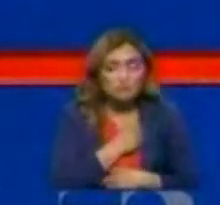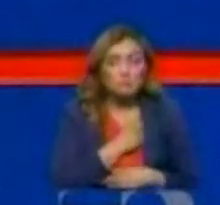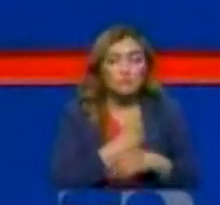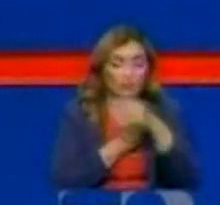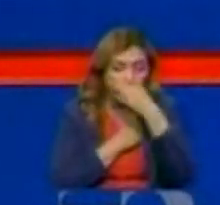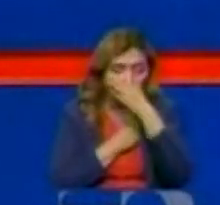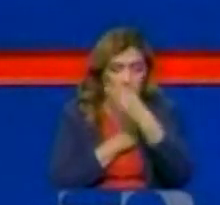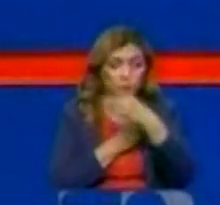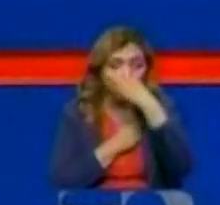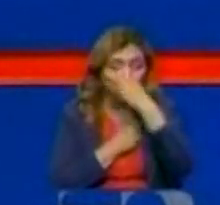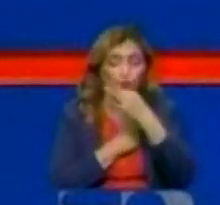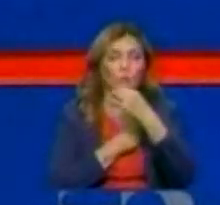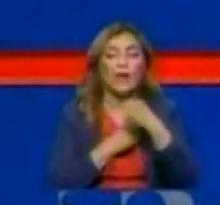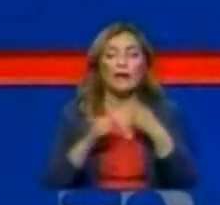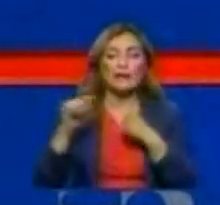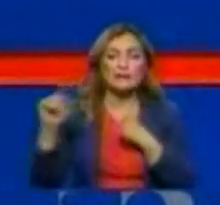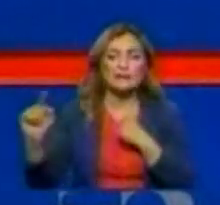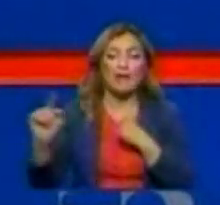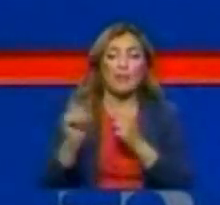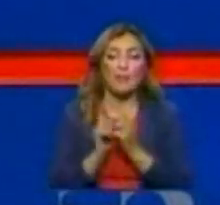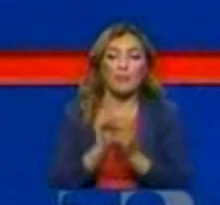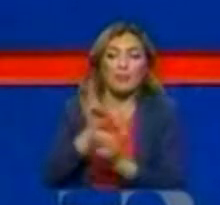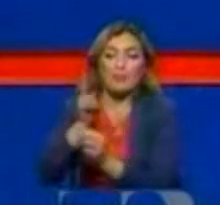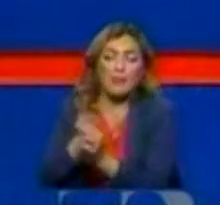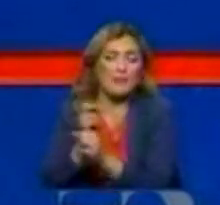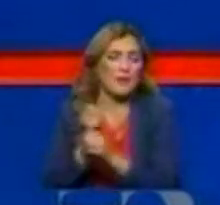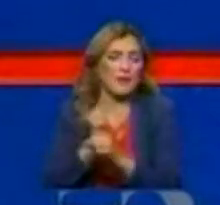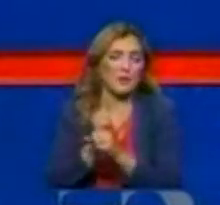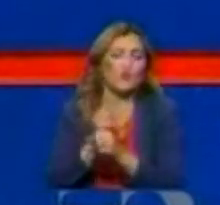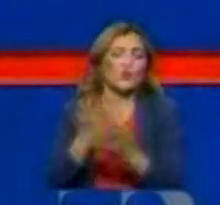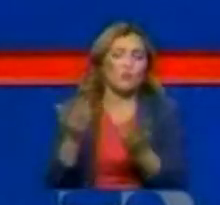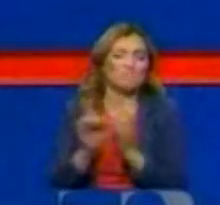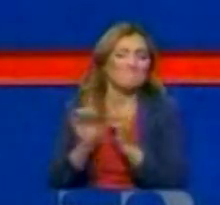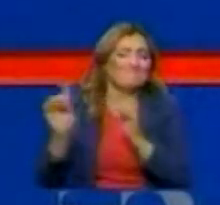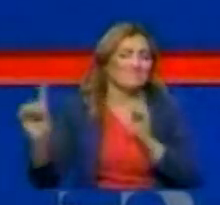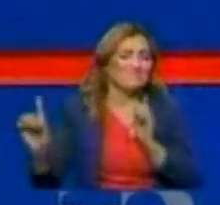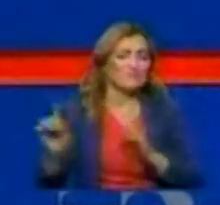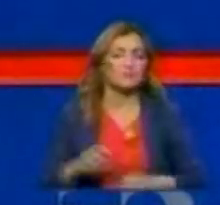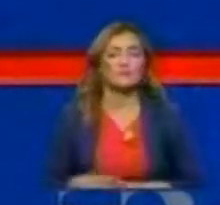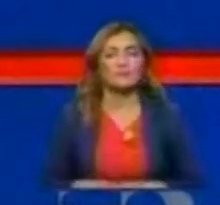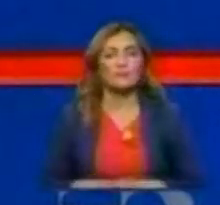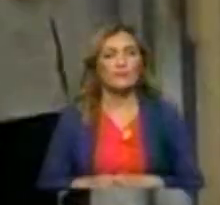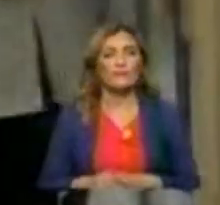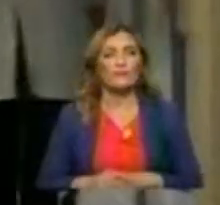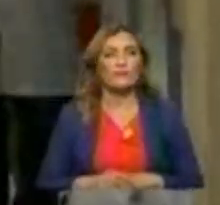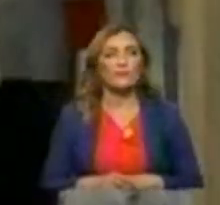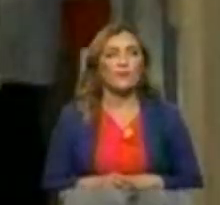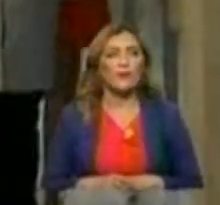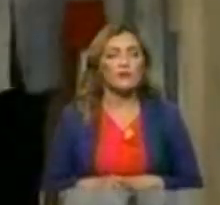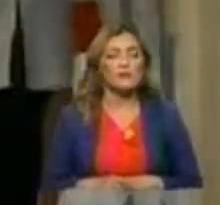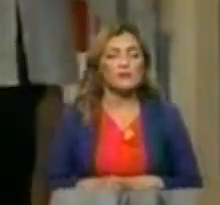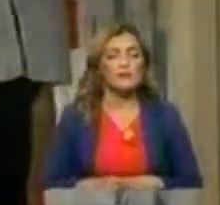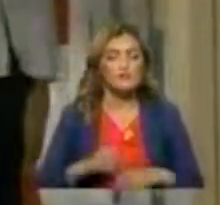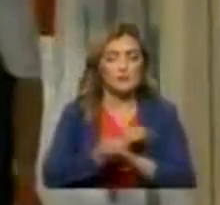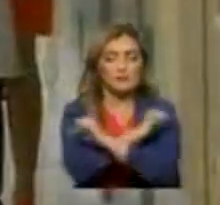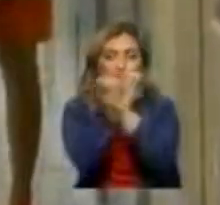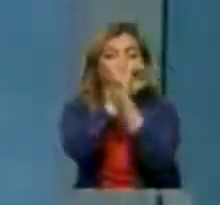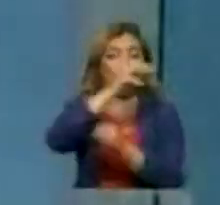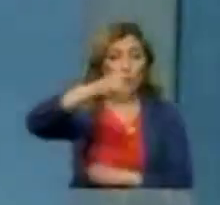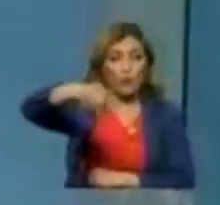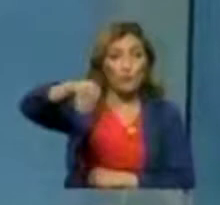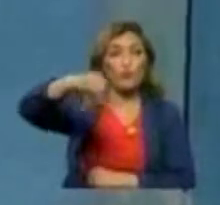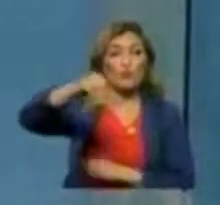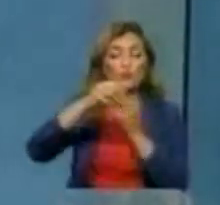empresas toman medidas para proteger a sus trabajadores ya la producción la mañana de este miércoles